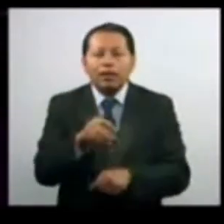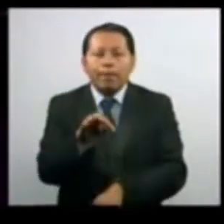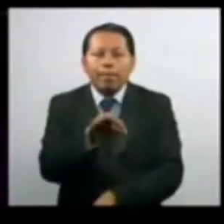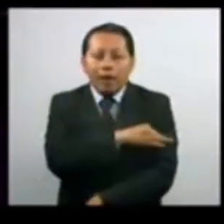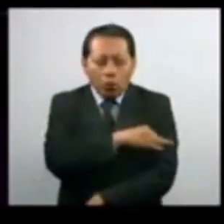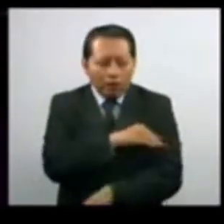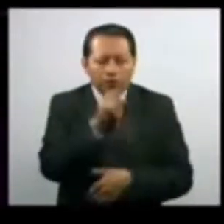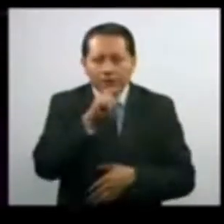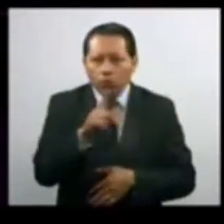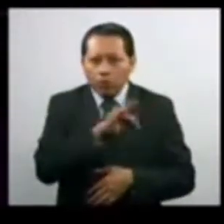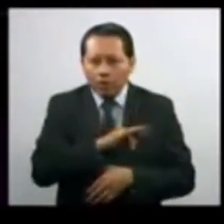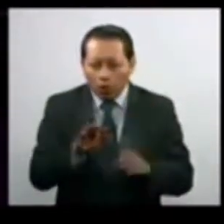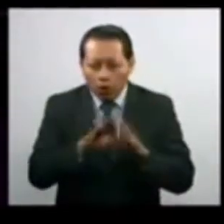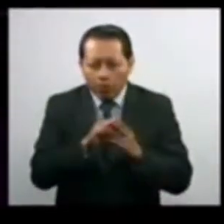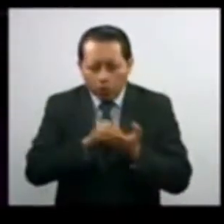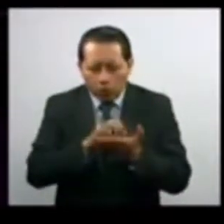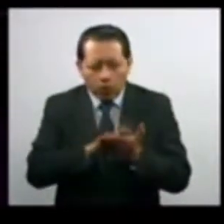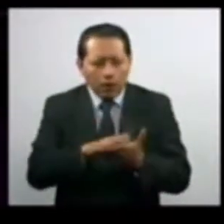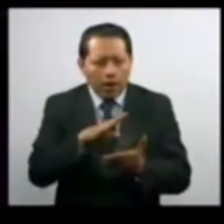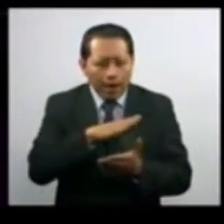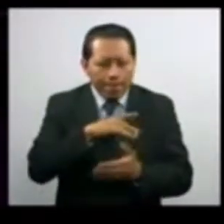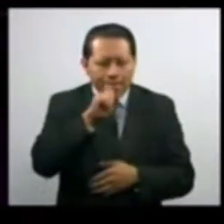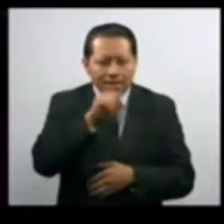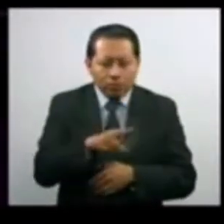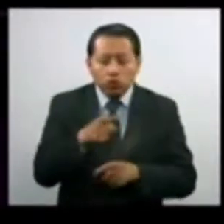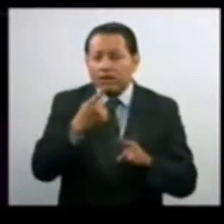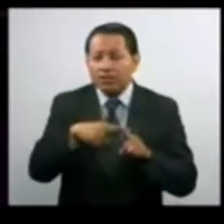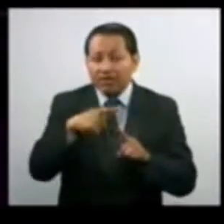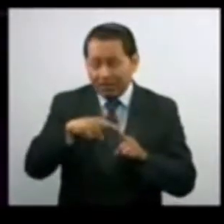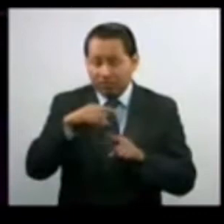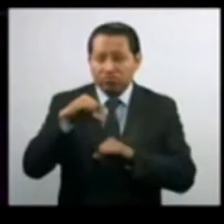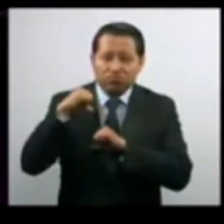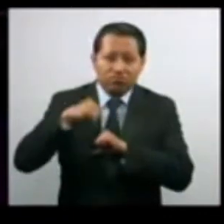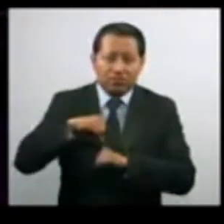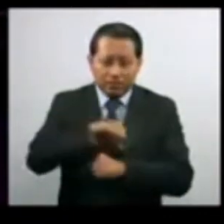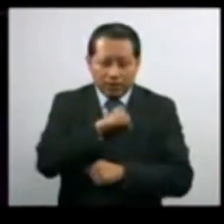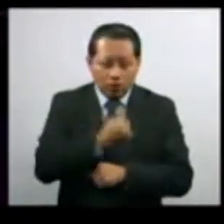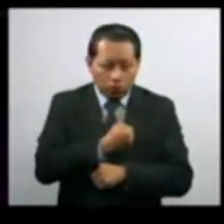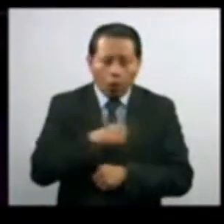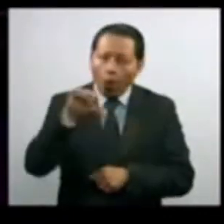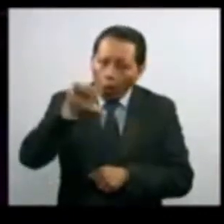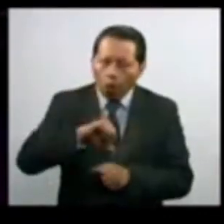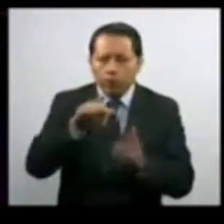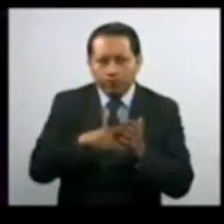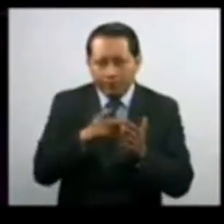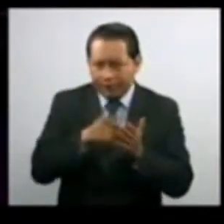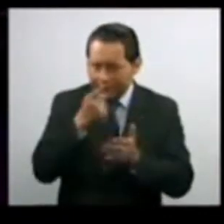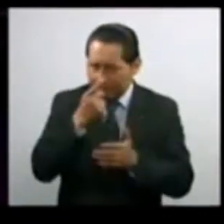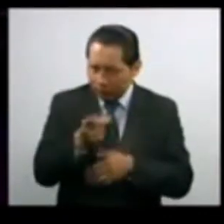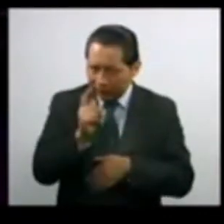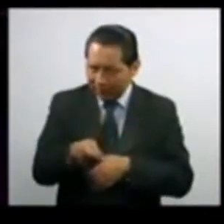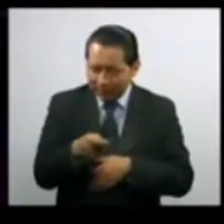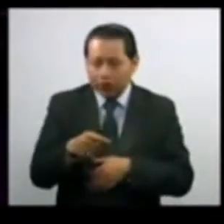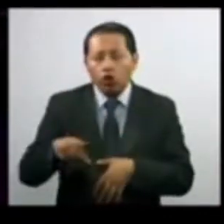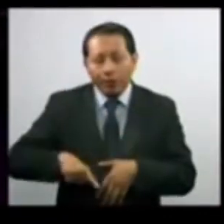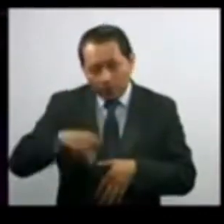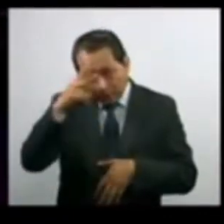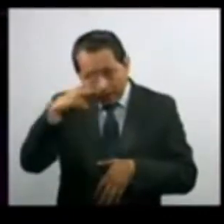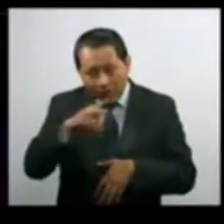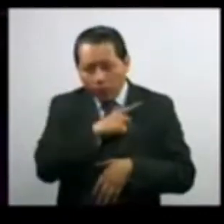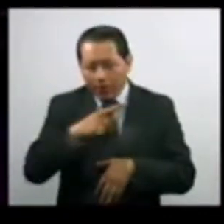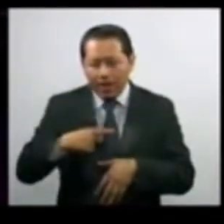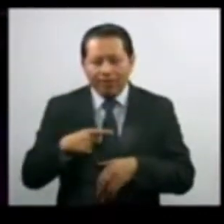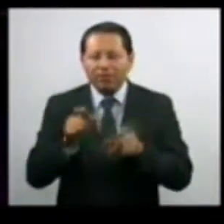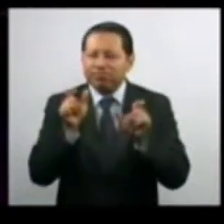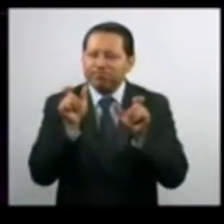vacunación que están implementando las autoridades de salud, y hoy lo reiteramos: el Estado mexicano debe